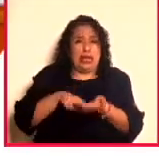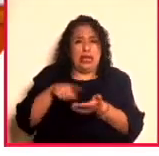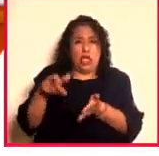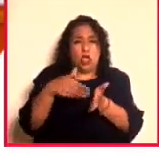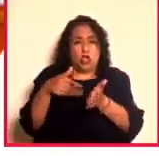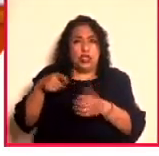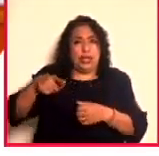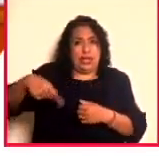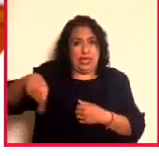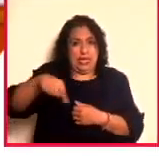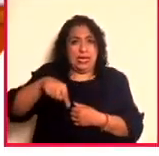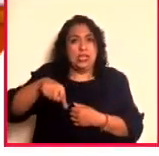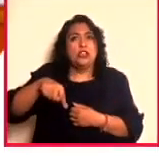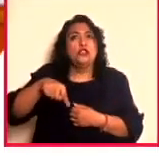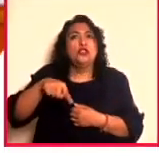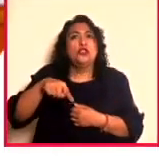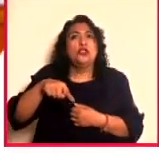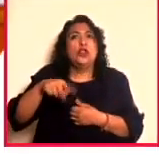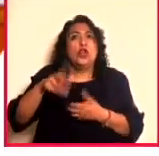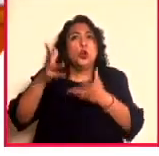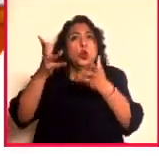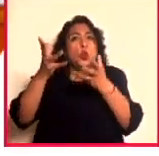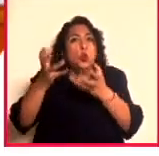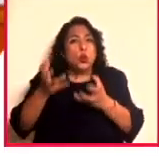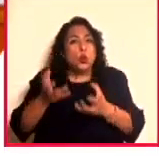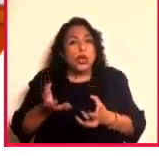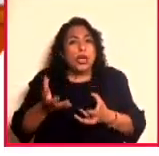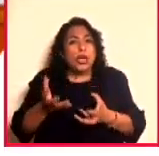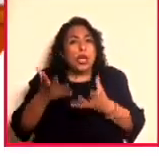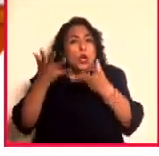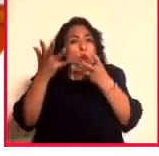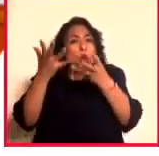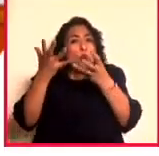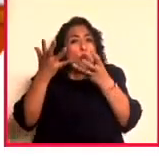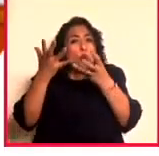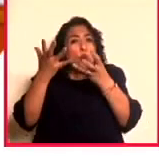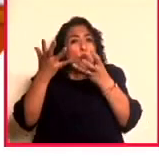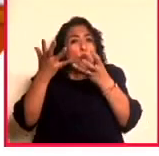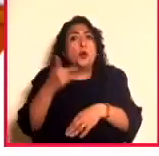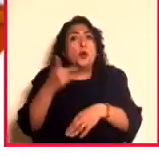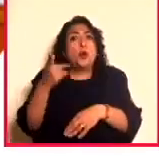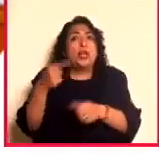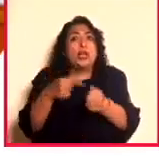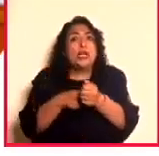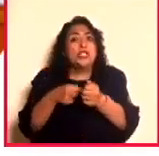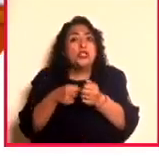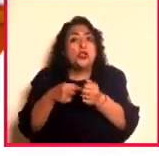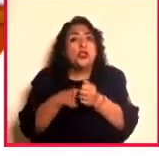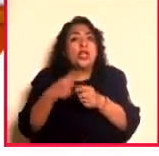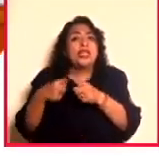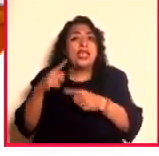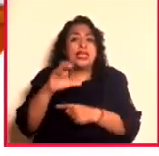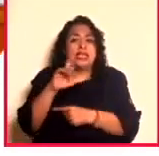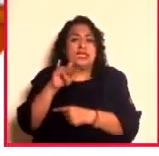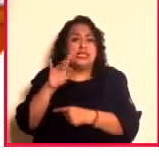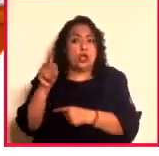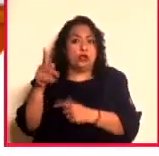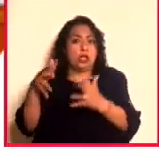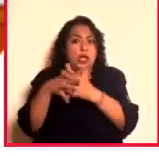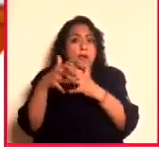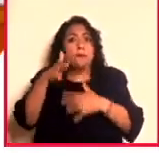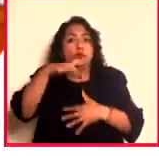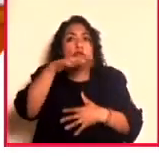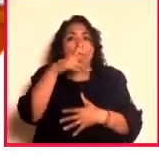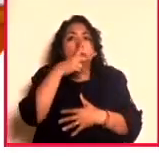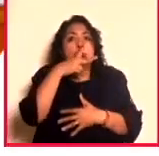pues secaban sus productos, y los secaban porque se escondían de los cristeros. Los cristeros eran los guerrilleros que buscaban a los papás de la casa